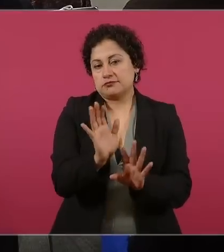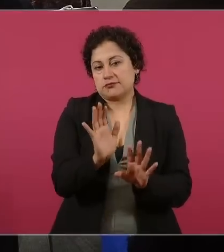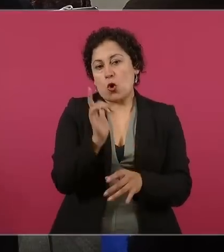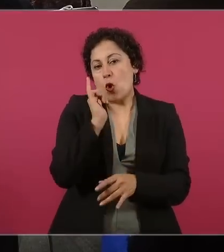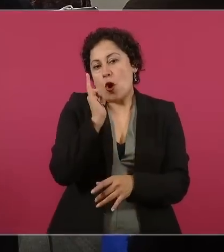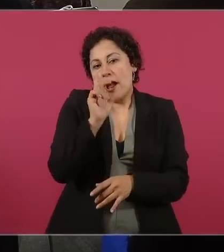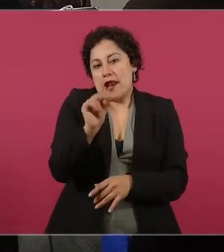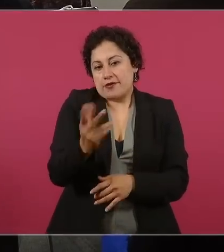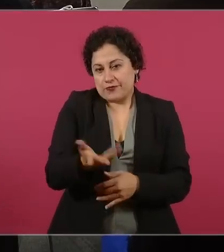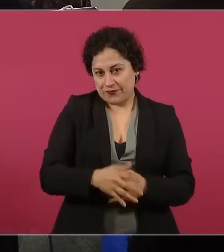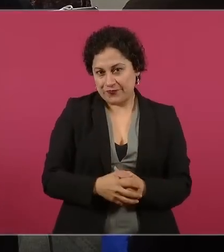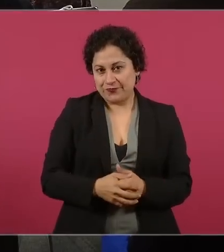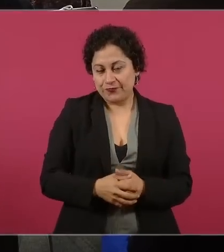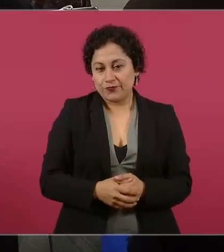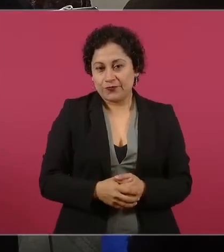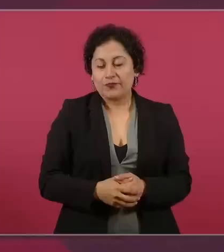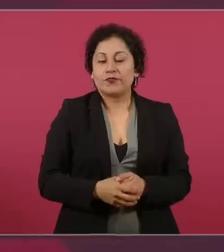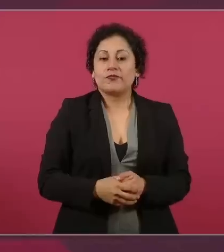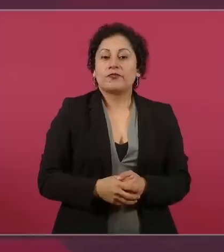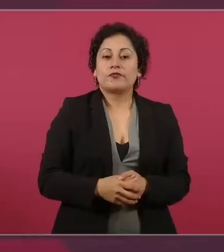Pero después